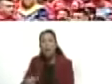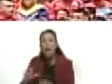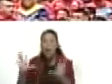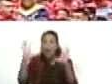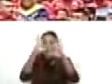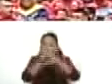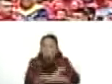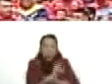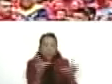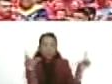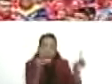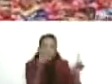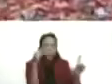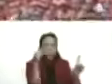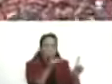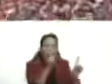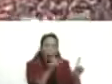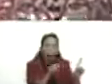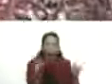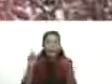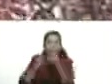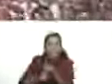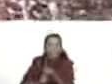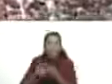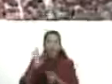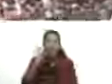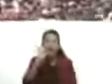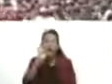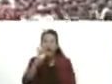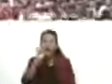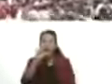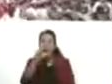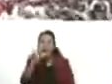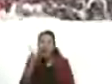noche. La esposa de Rafael,